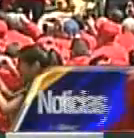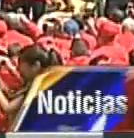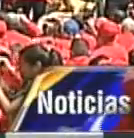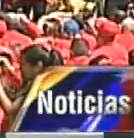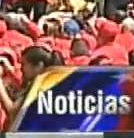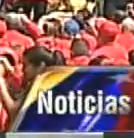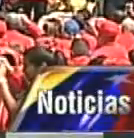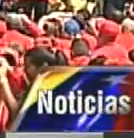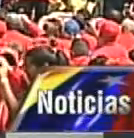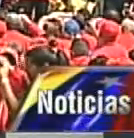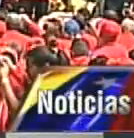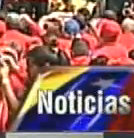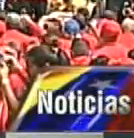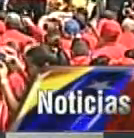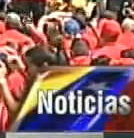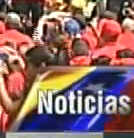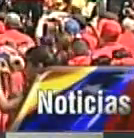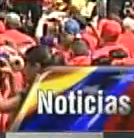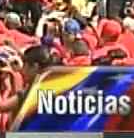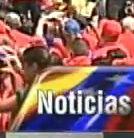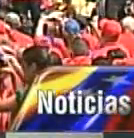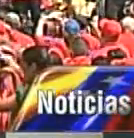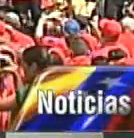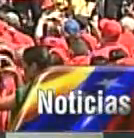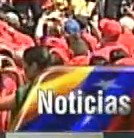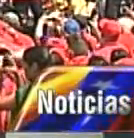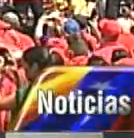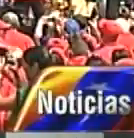Bueno, nuevamente bienvenido el presidente de la República